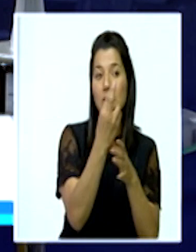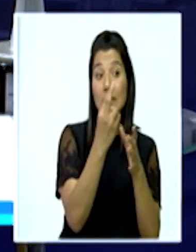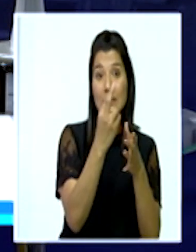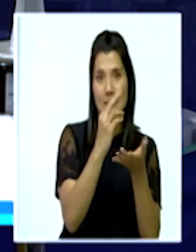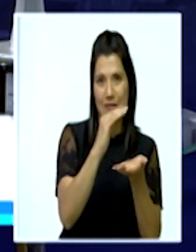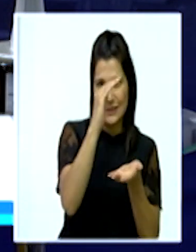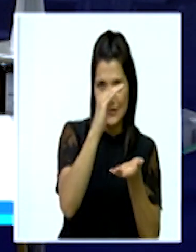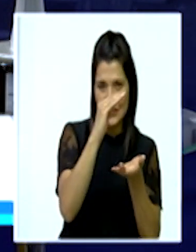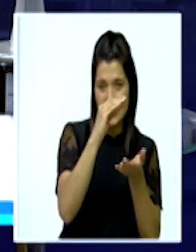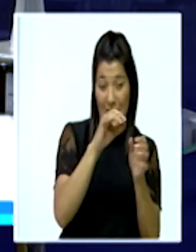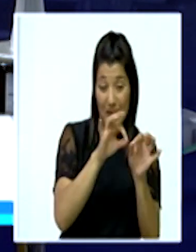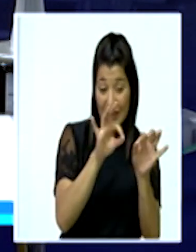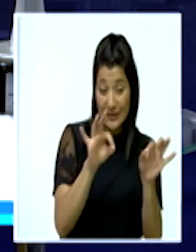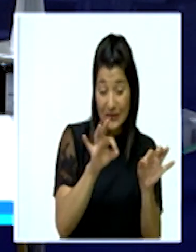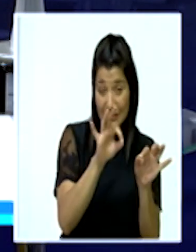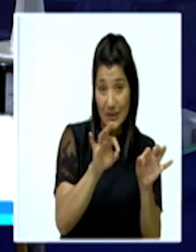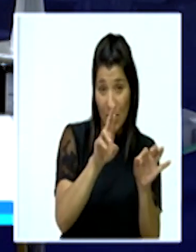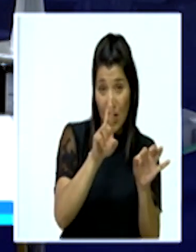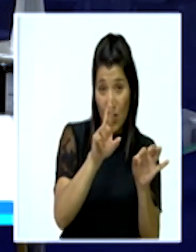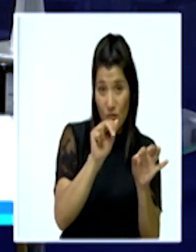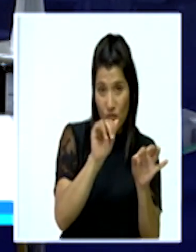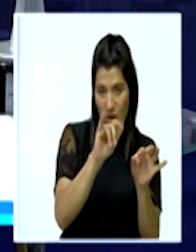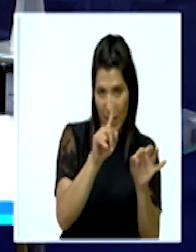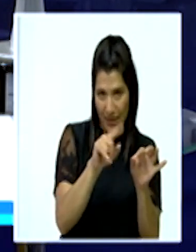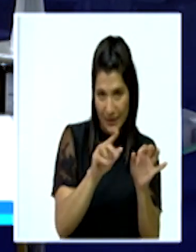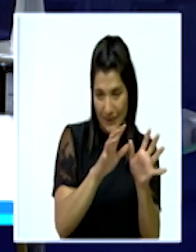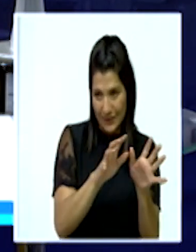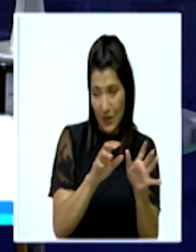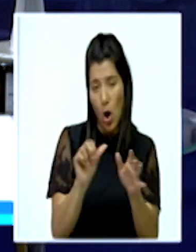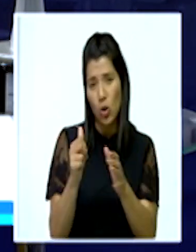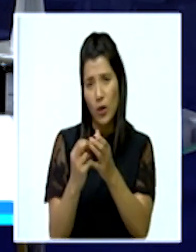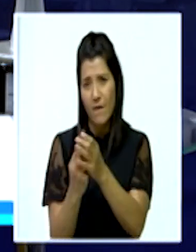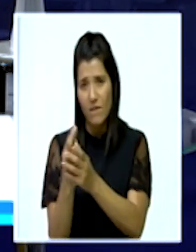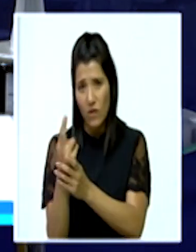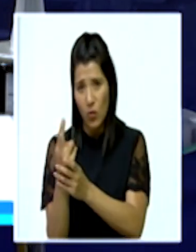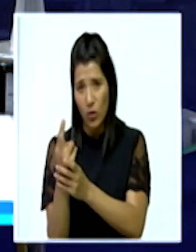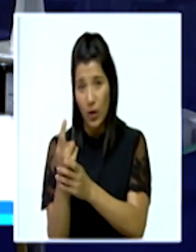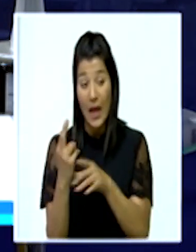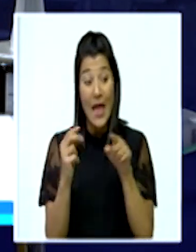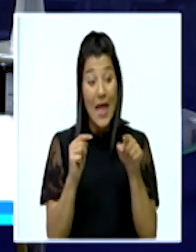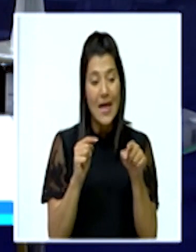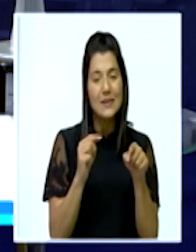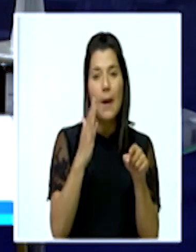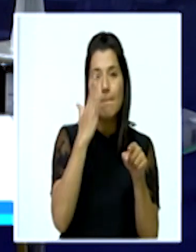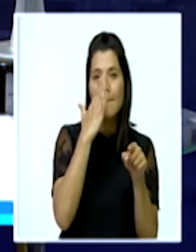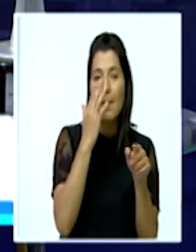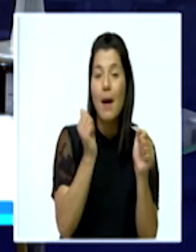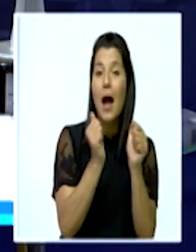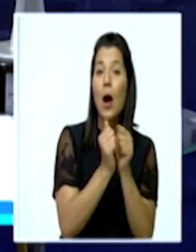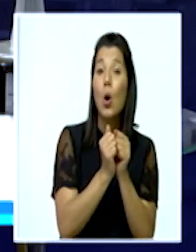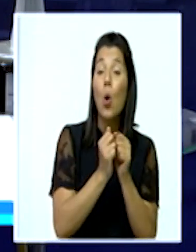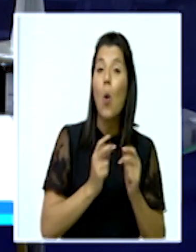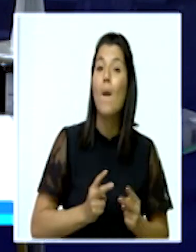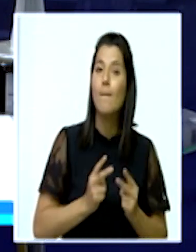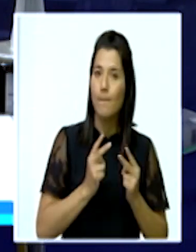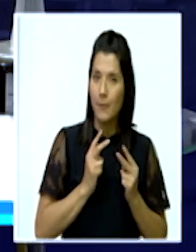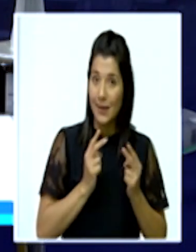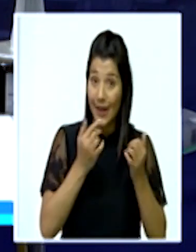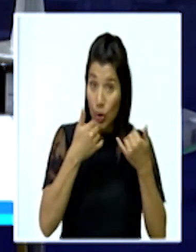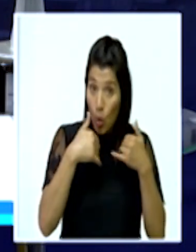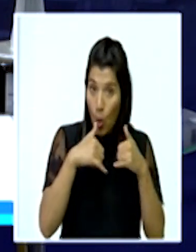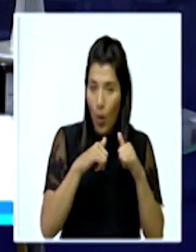bueno, mi amor, la florcita que está pegada en la tierra con las raíces es tu mamá con vida y todavía está así en el hospital. Esta